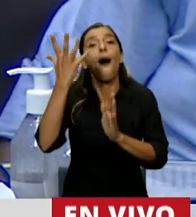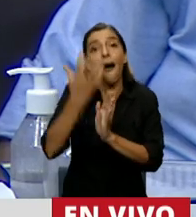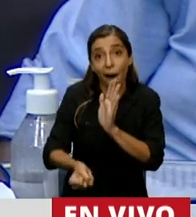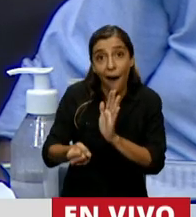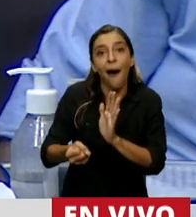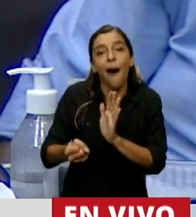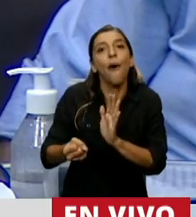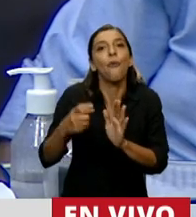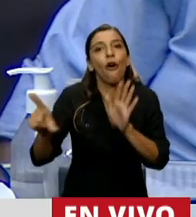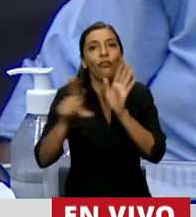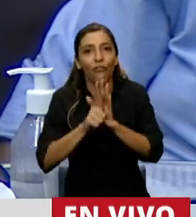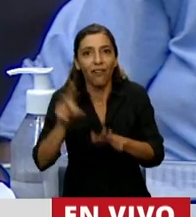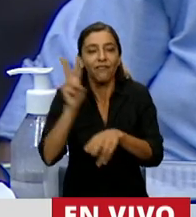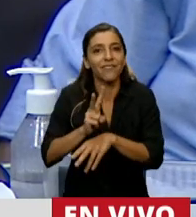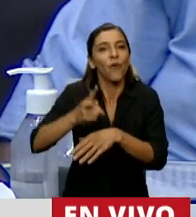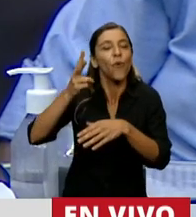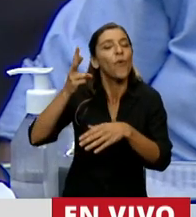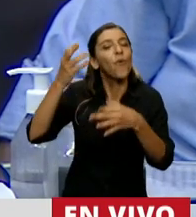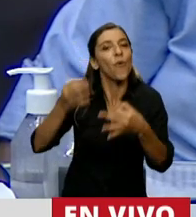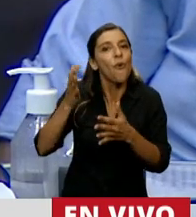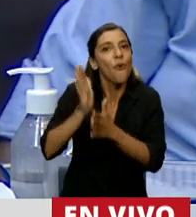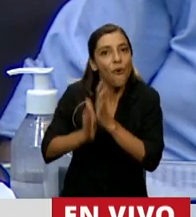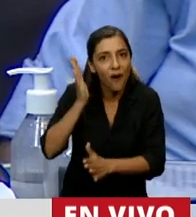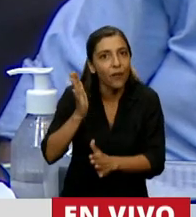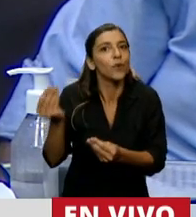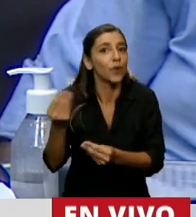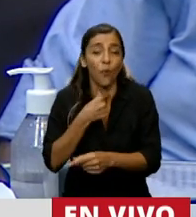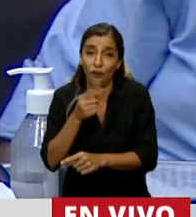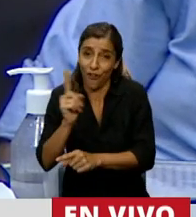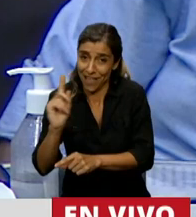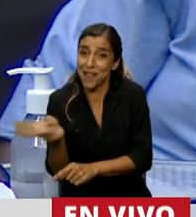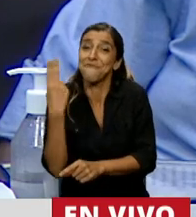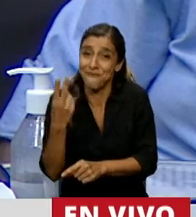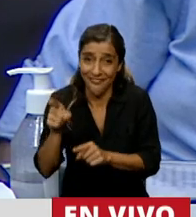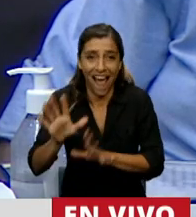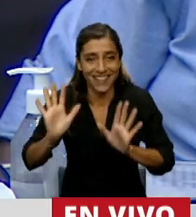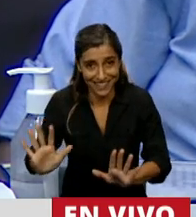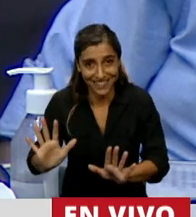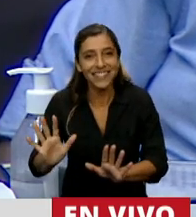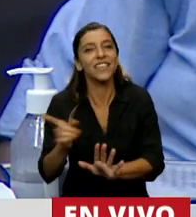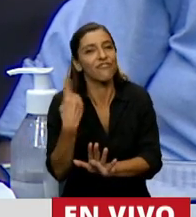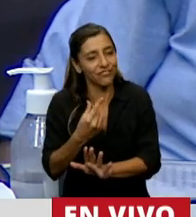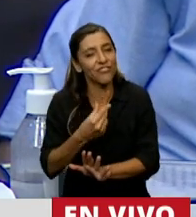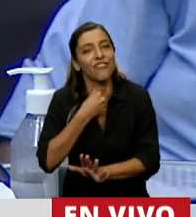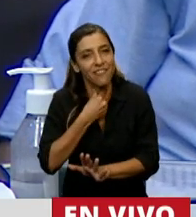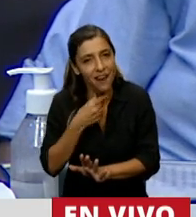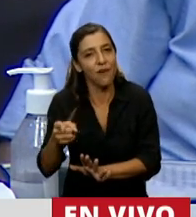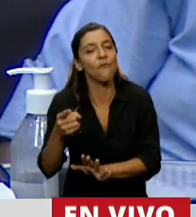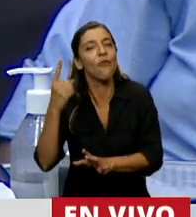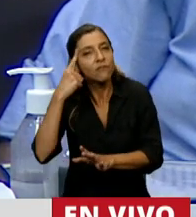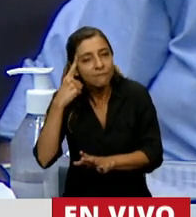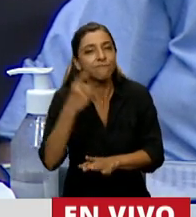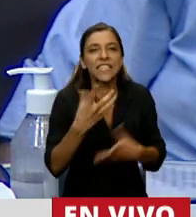no morir, requiere de una inversión pública en materia sanitaria, en materia